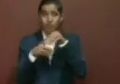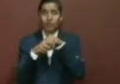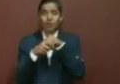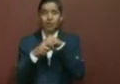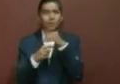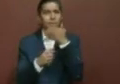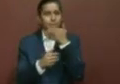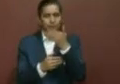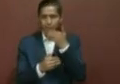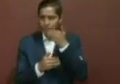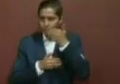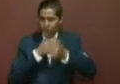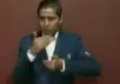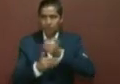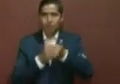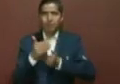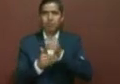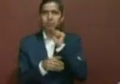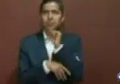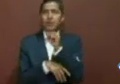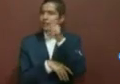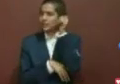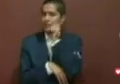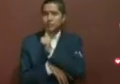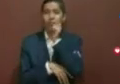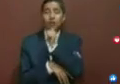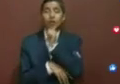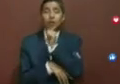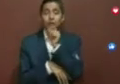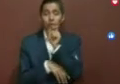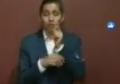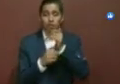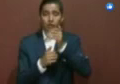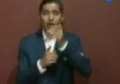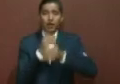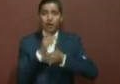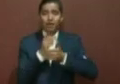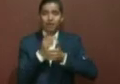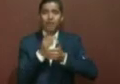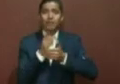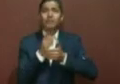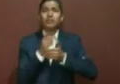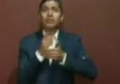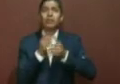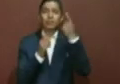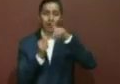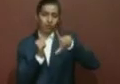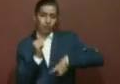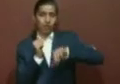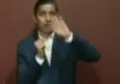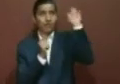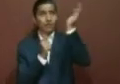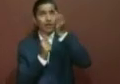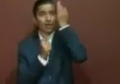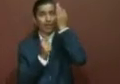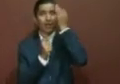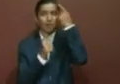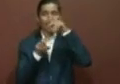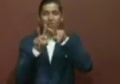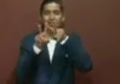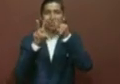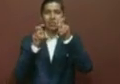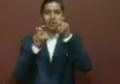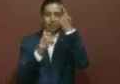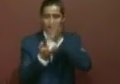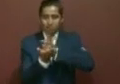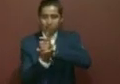encauzado bien, siempre y cuando culmine bien el proceso de negociación con el gobierno federal, en materia de